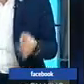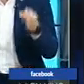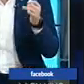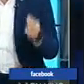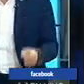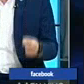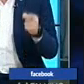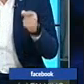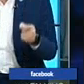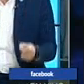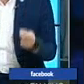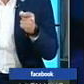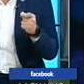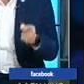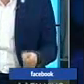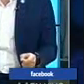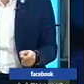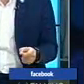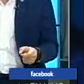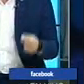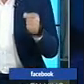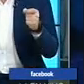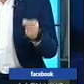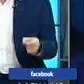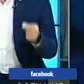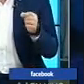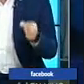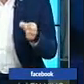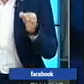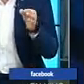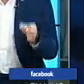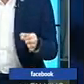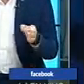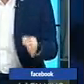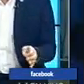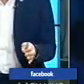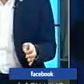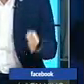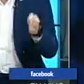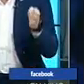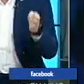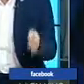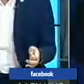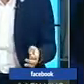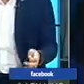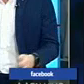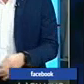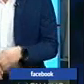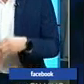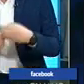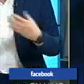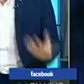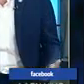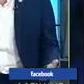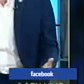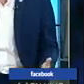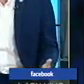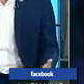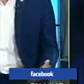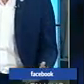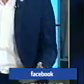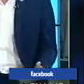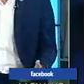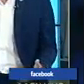reformemos el Tratado Constitutivo del Parlacen porque si no va a continuar siendo una institución que no da mayores